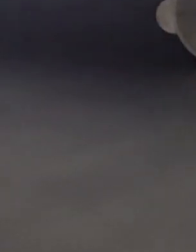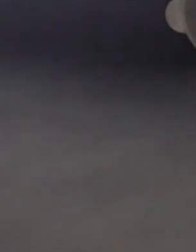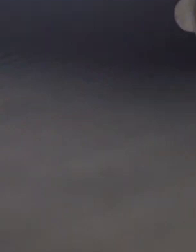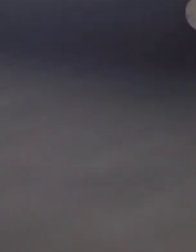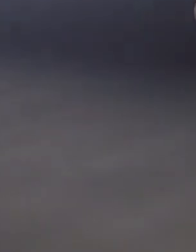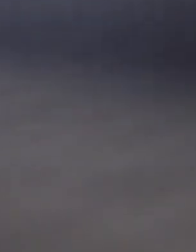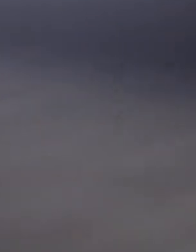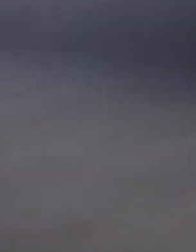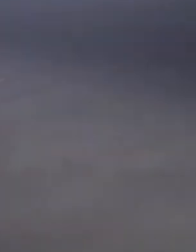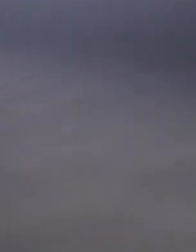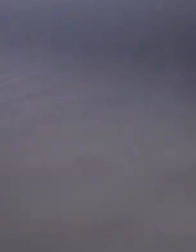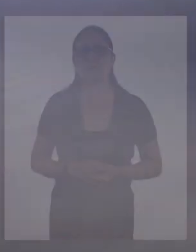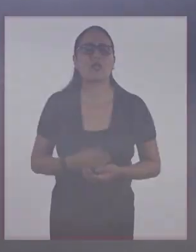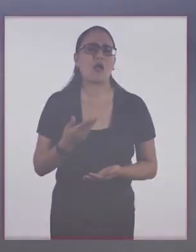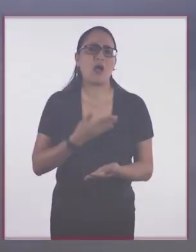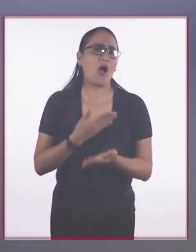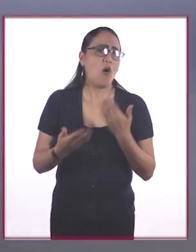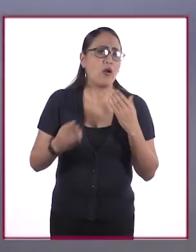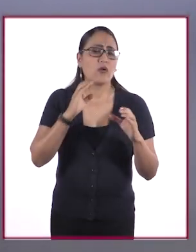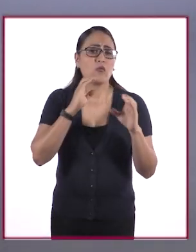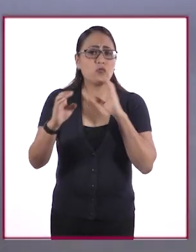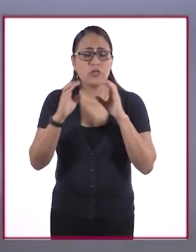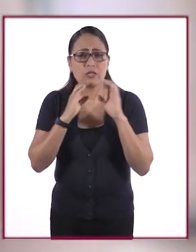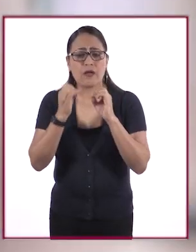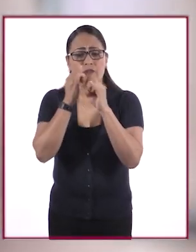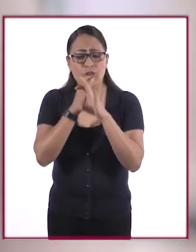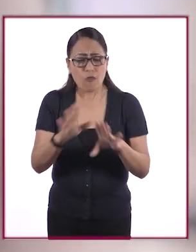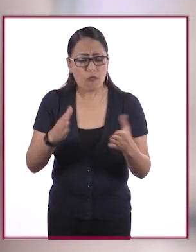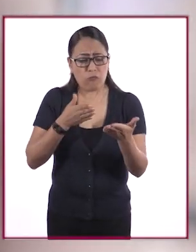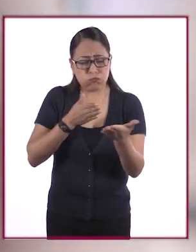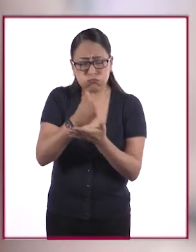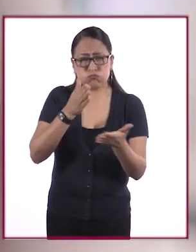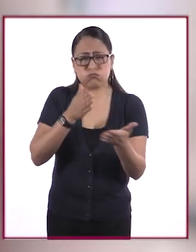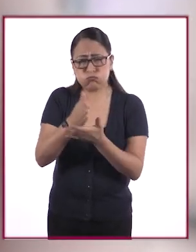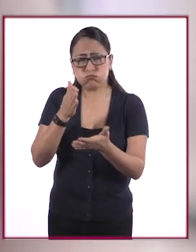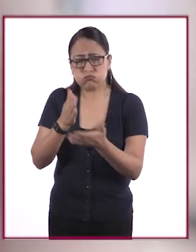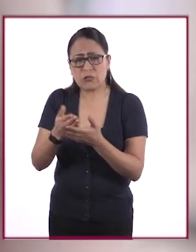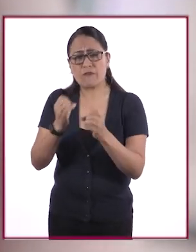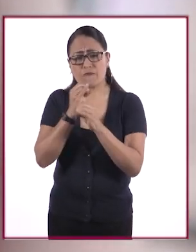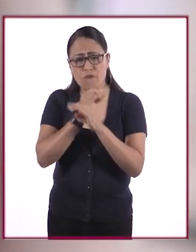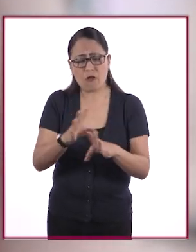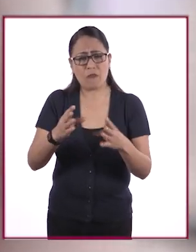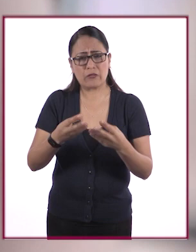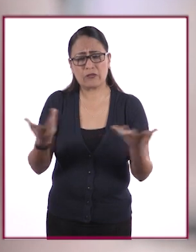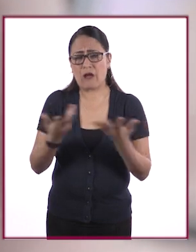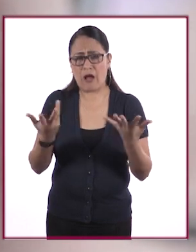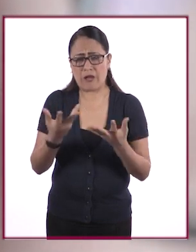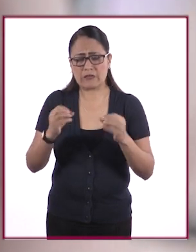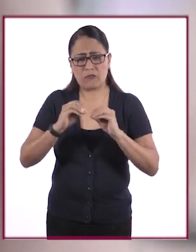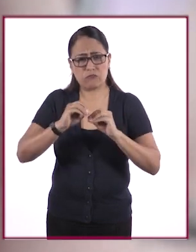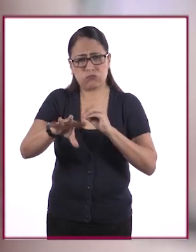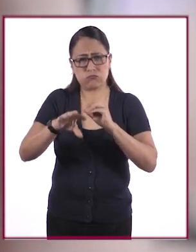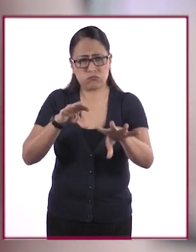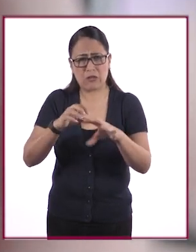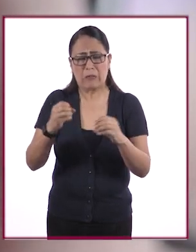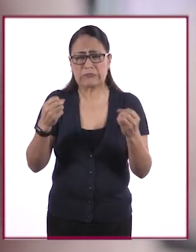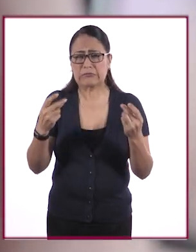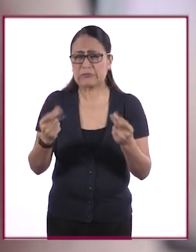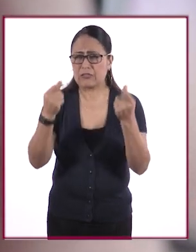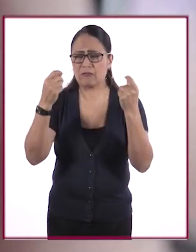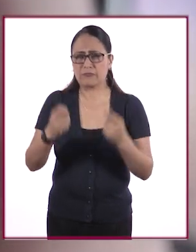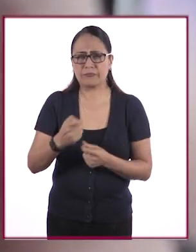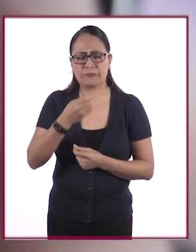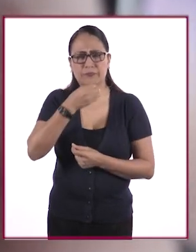Actualmente, mantenernos comunicados, acceder a millones de datos, crear y compartir información en cuestión de segundos es